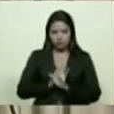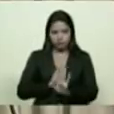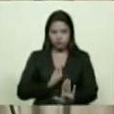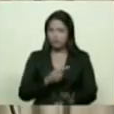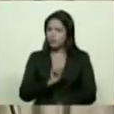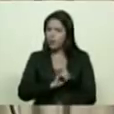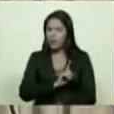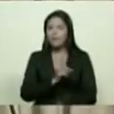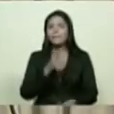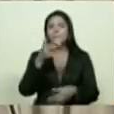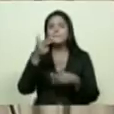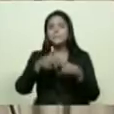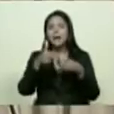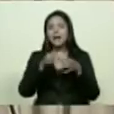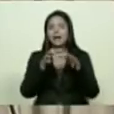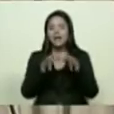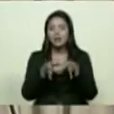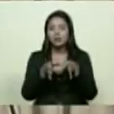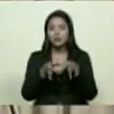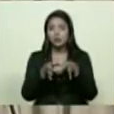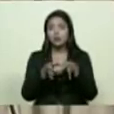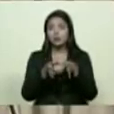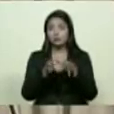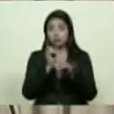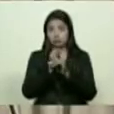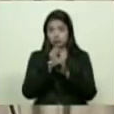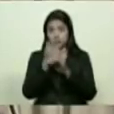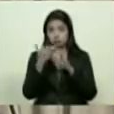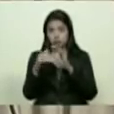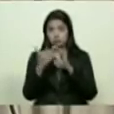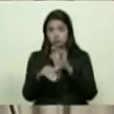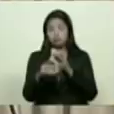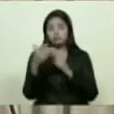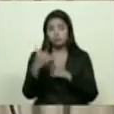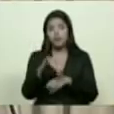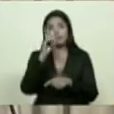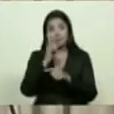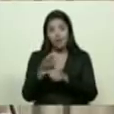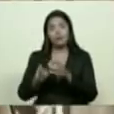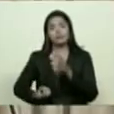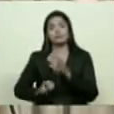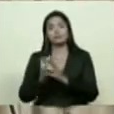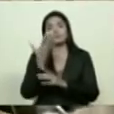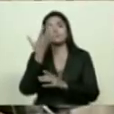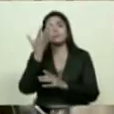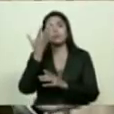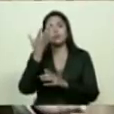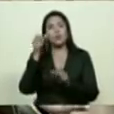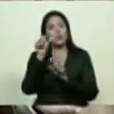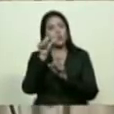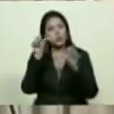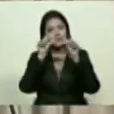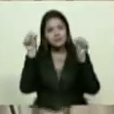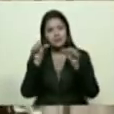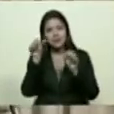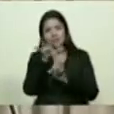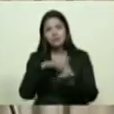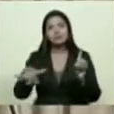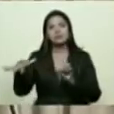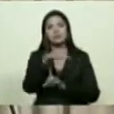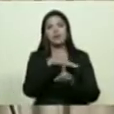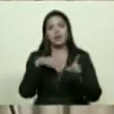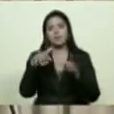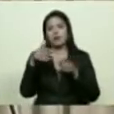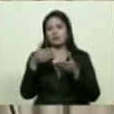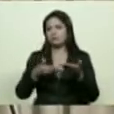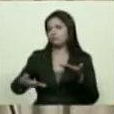El Petro es un criptoactivo que tiene que nacer en un ecosistema de criptoactivos.